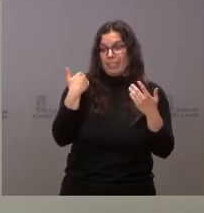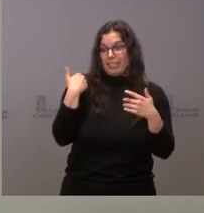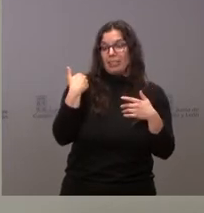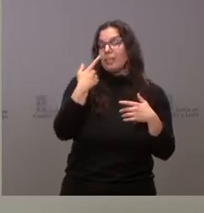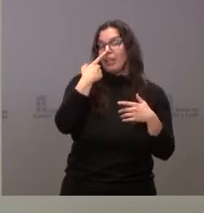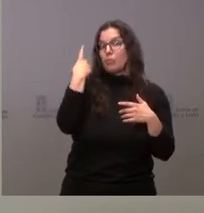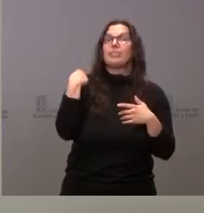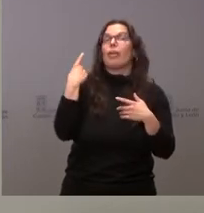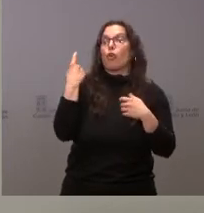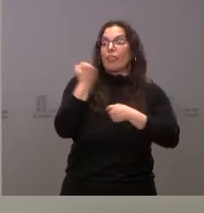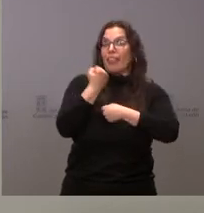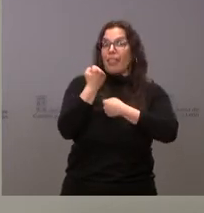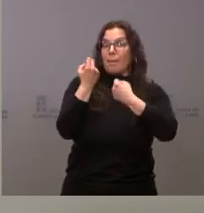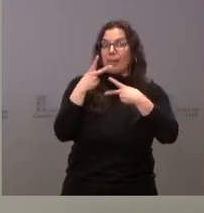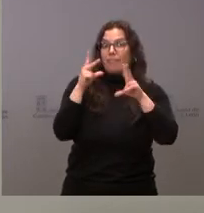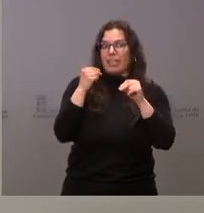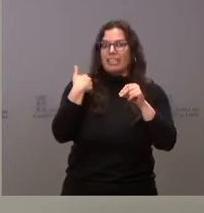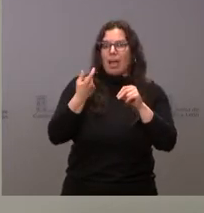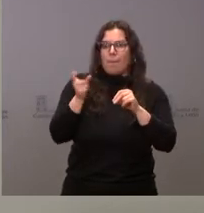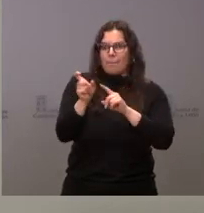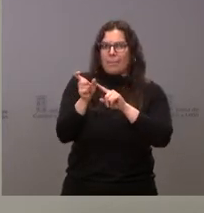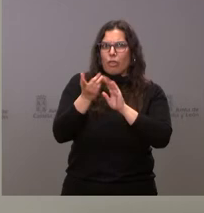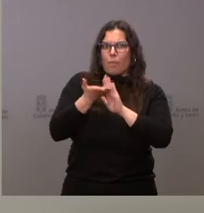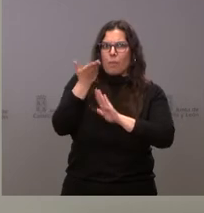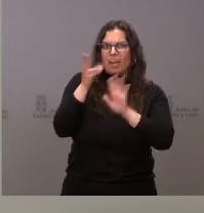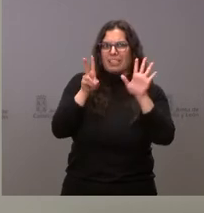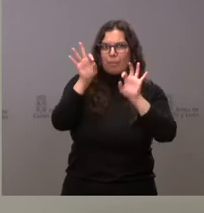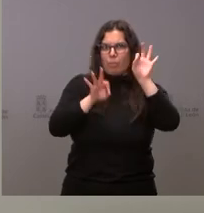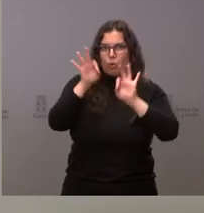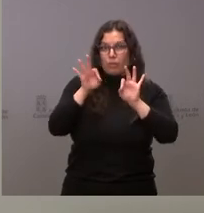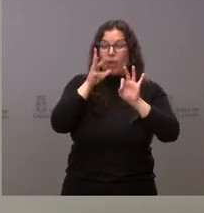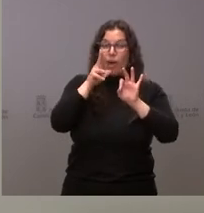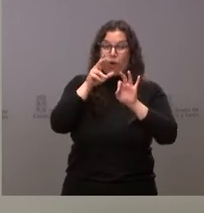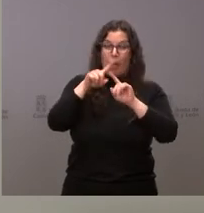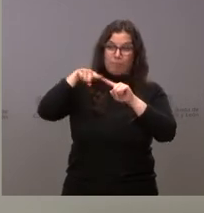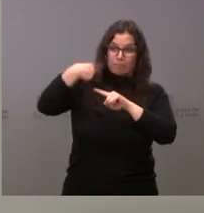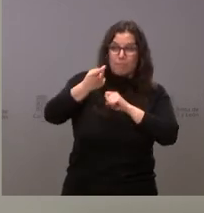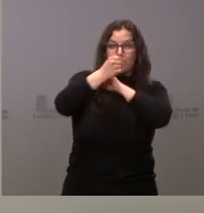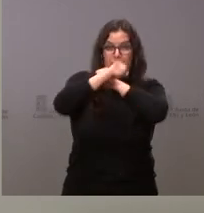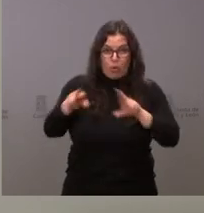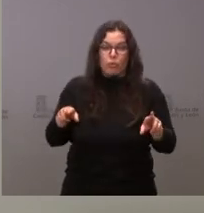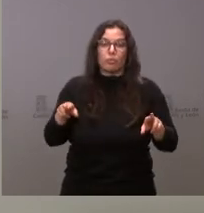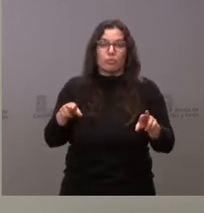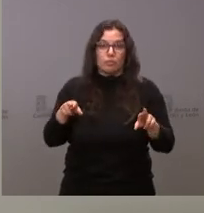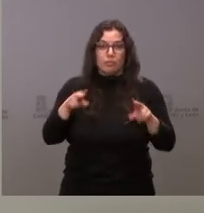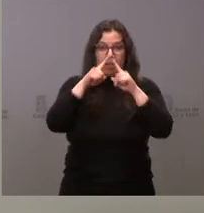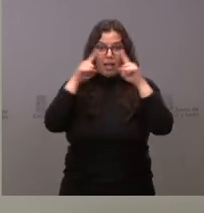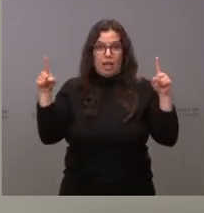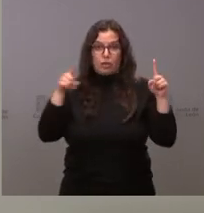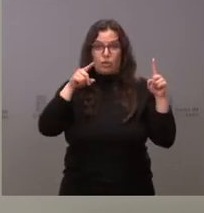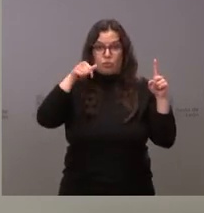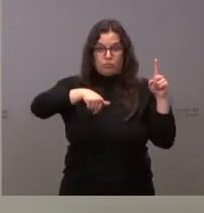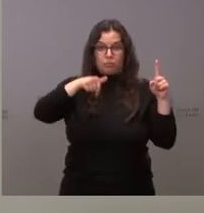que estábamos ya en ese entorno del 7% esto se ha agudizado todavía más en este primer trimestre que hemos